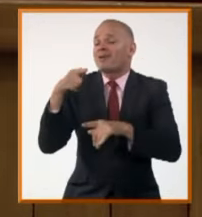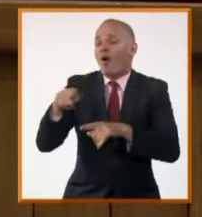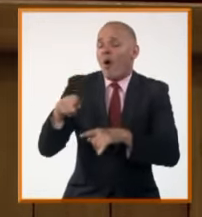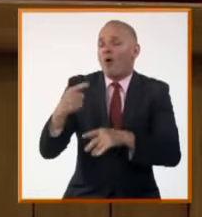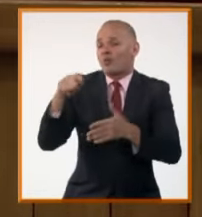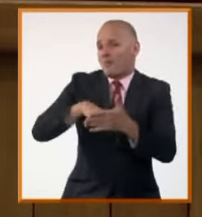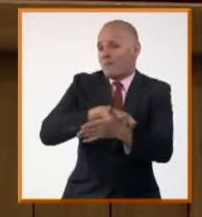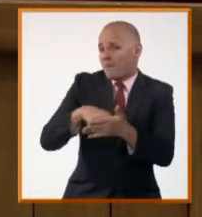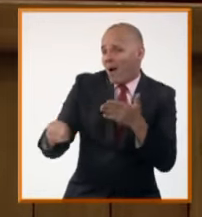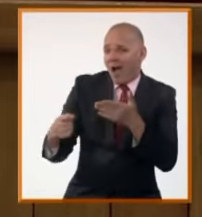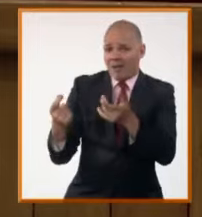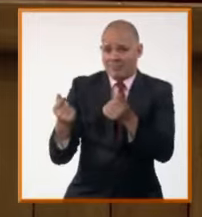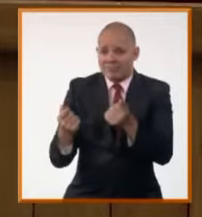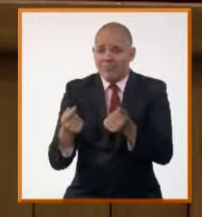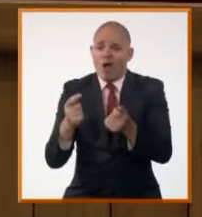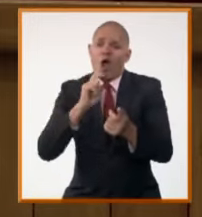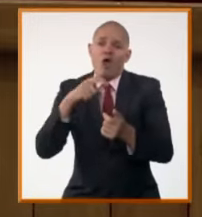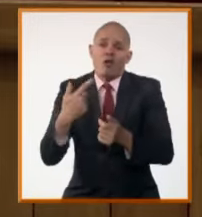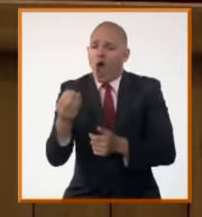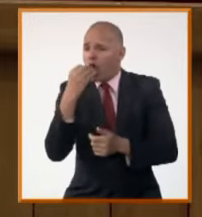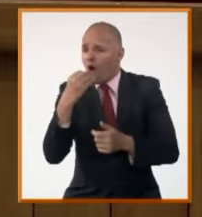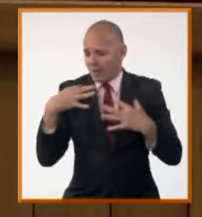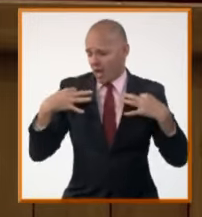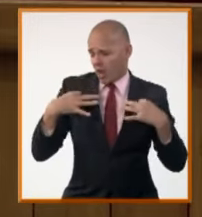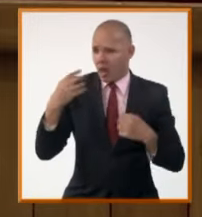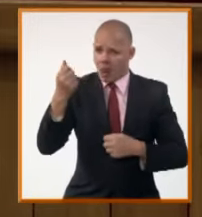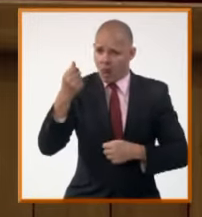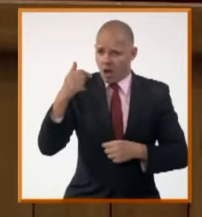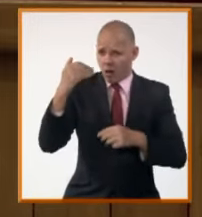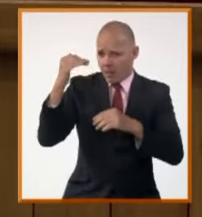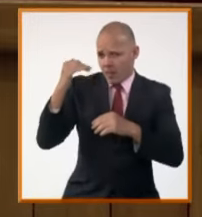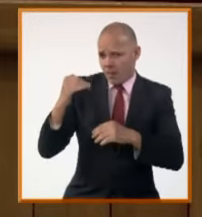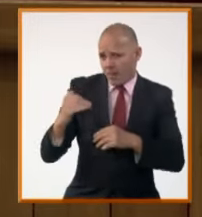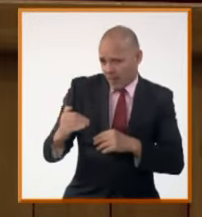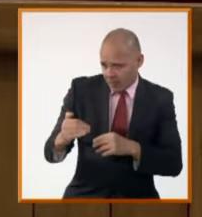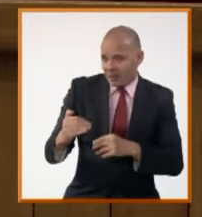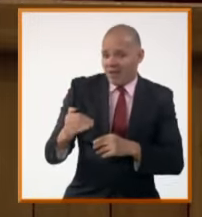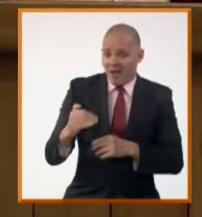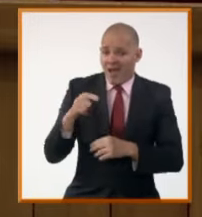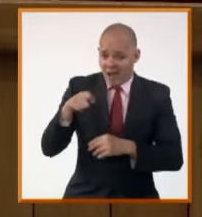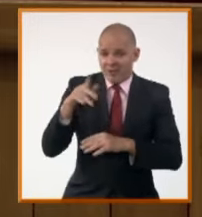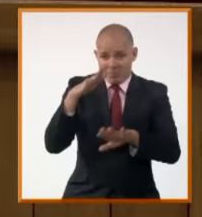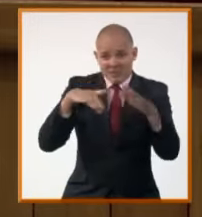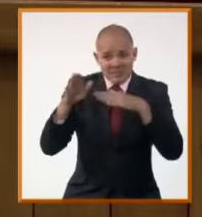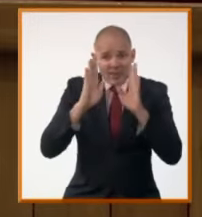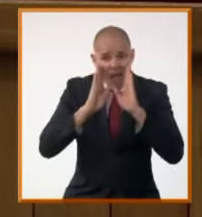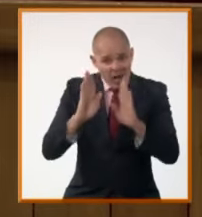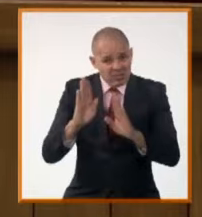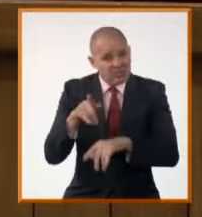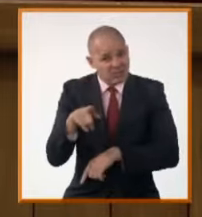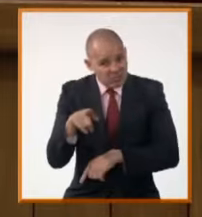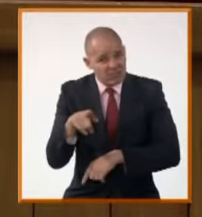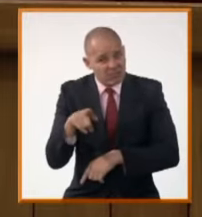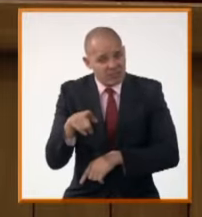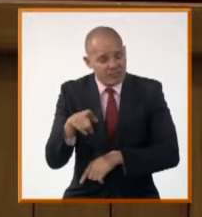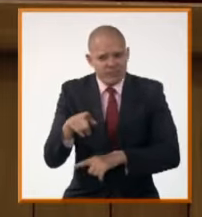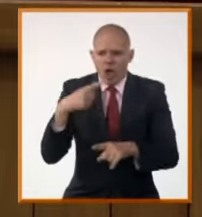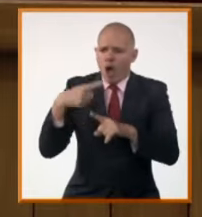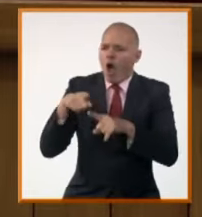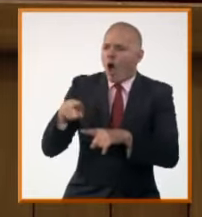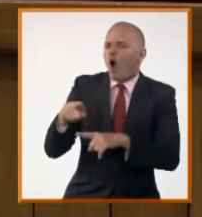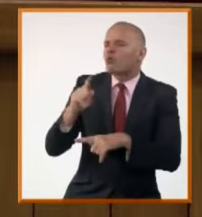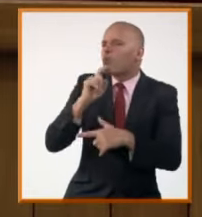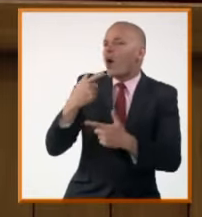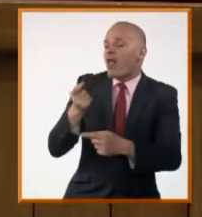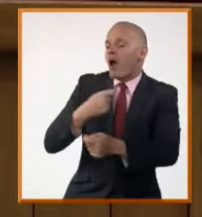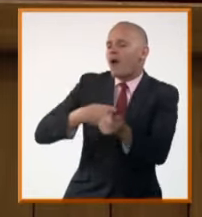todo asociado a los precios, a la evasión de impuestos. Y así otros sectores como el comercio exterior, que hay un proceso